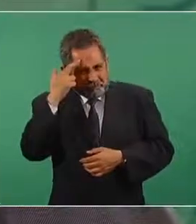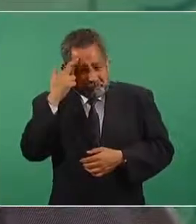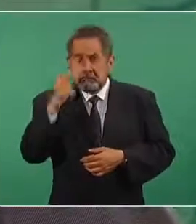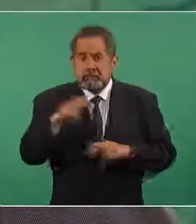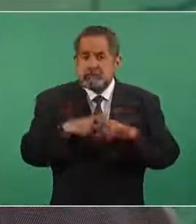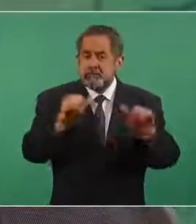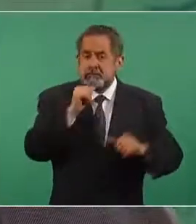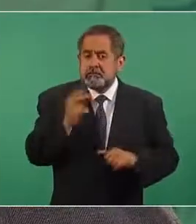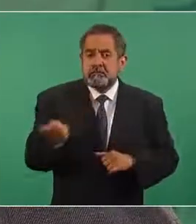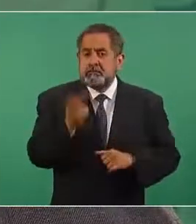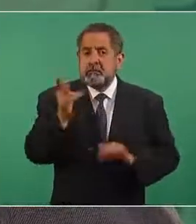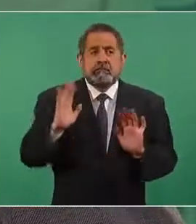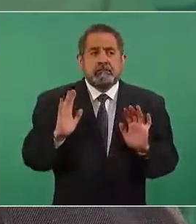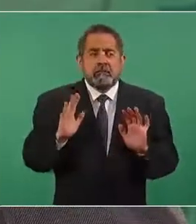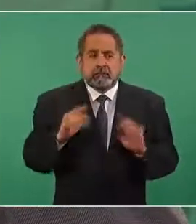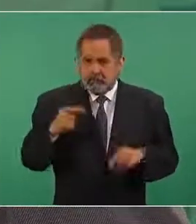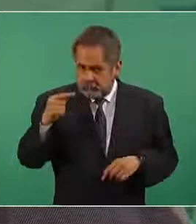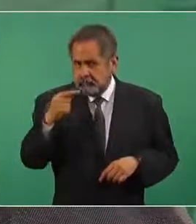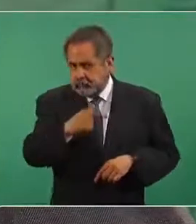nadie.